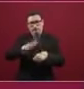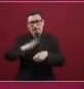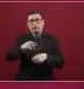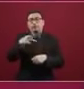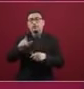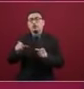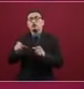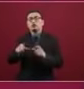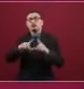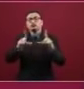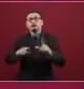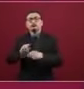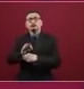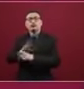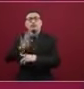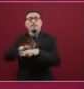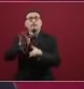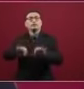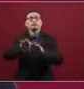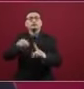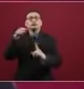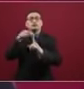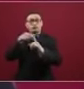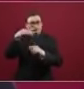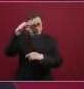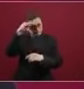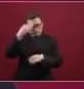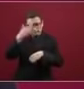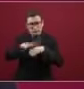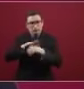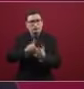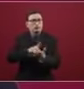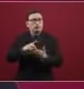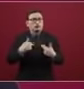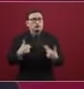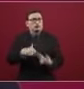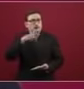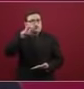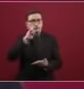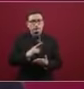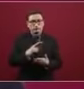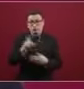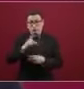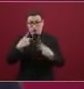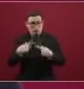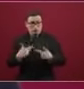la defensa de los derechos humanos. En el uso de la fuerza,